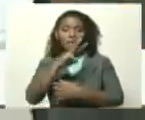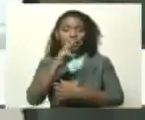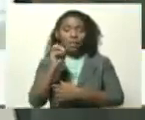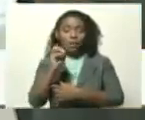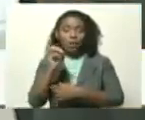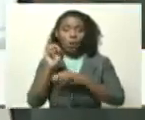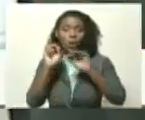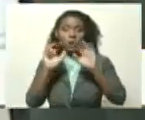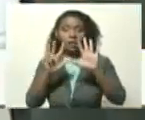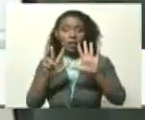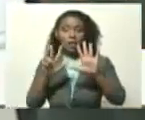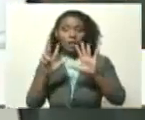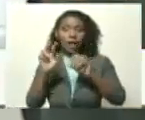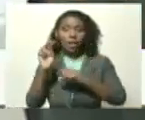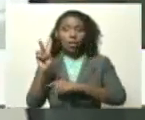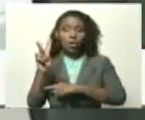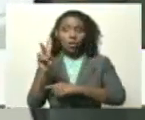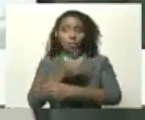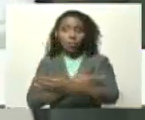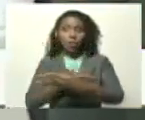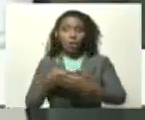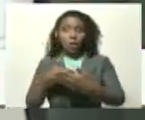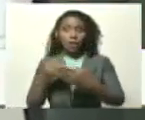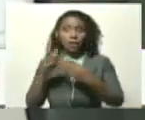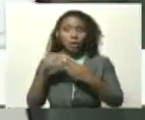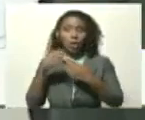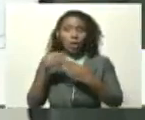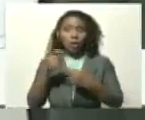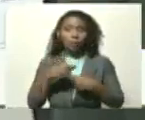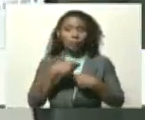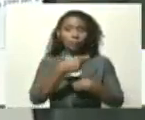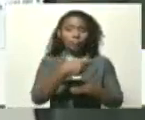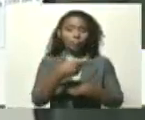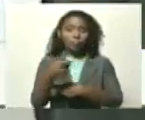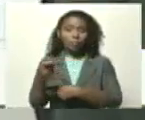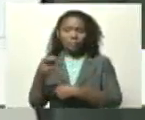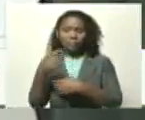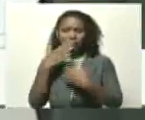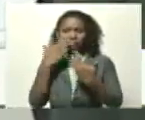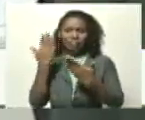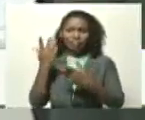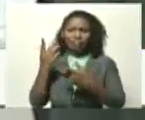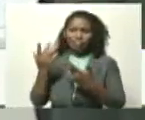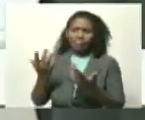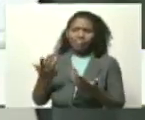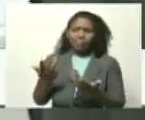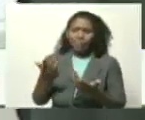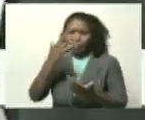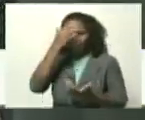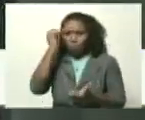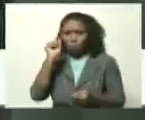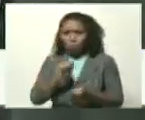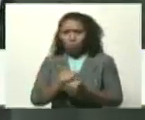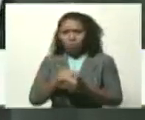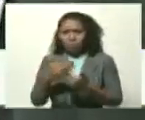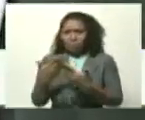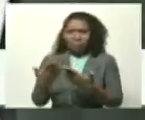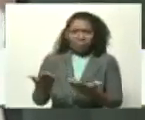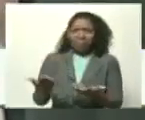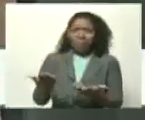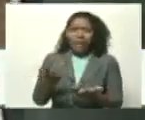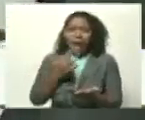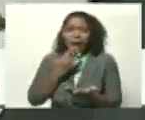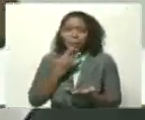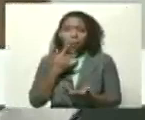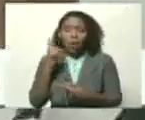382 millones de dólares. Hay unas cosas dantescas, brutales, como que, por ejemplo, a